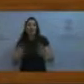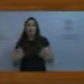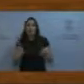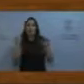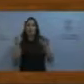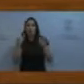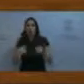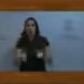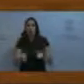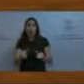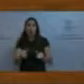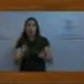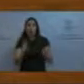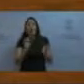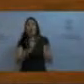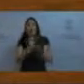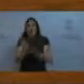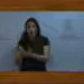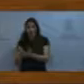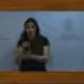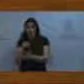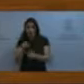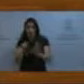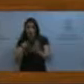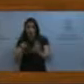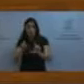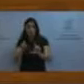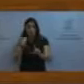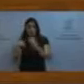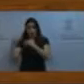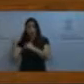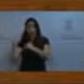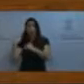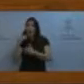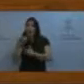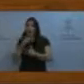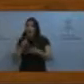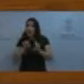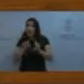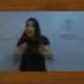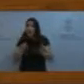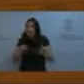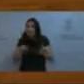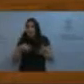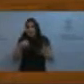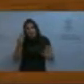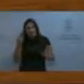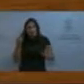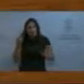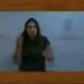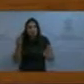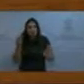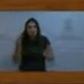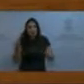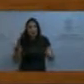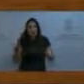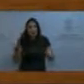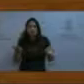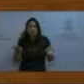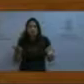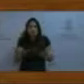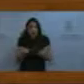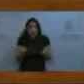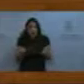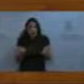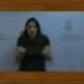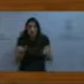habido en la sociedad en el pasado, la sociedad está, me atrevo a decir, casi sin ninguna capacidad de actuación.